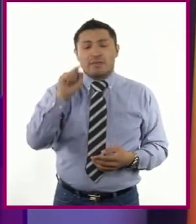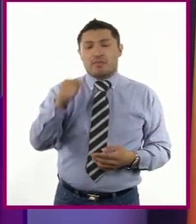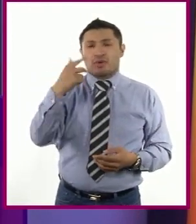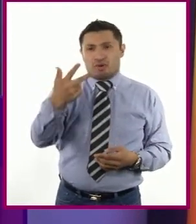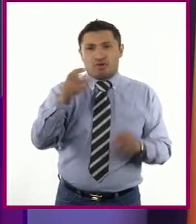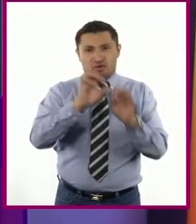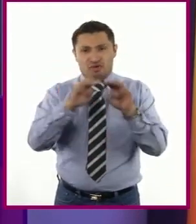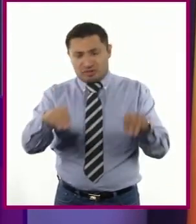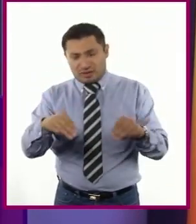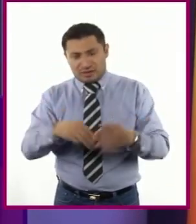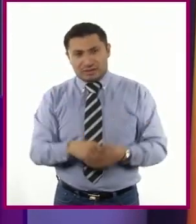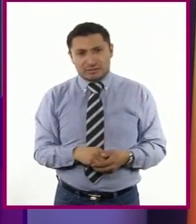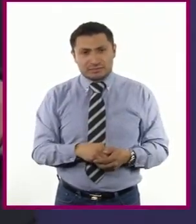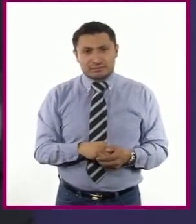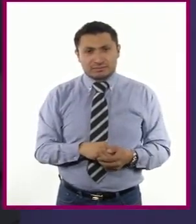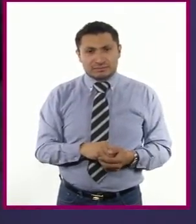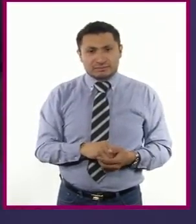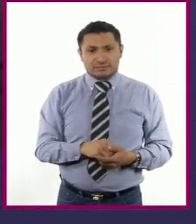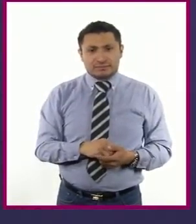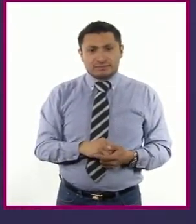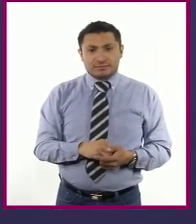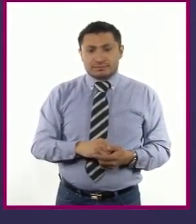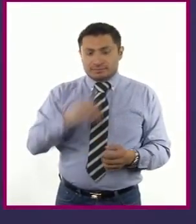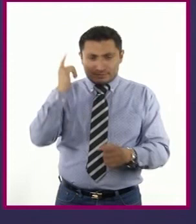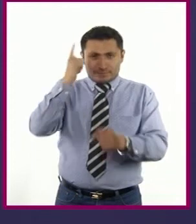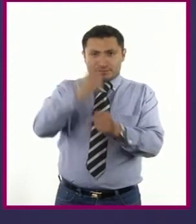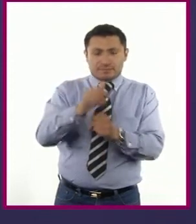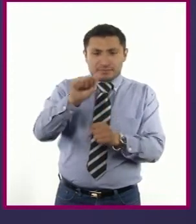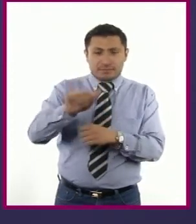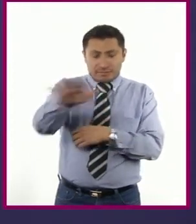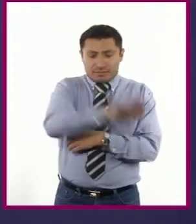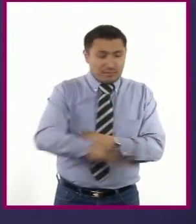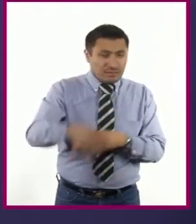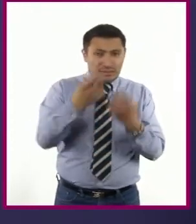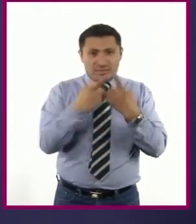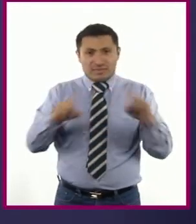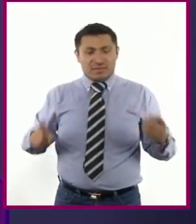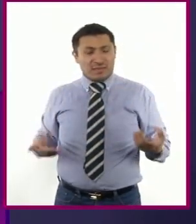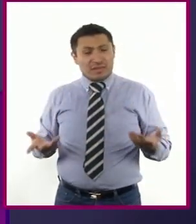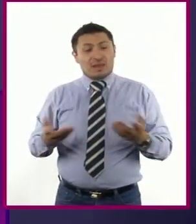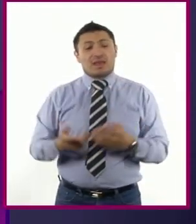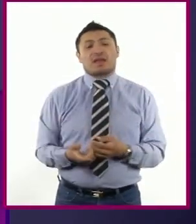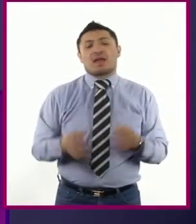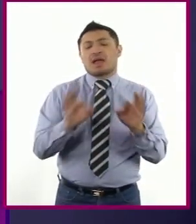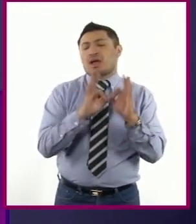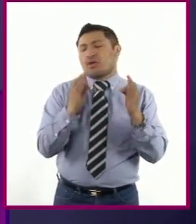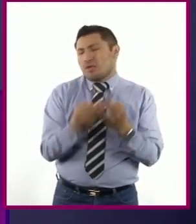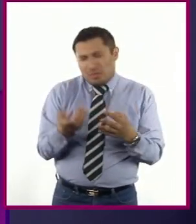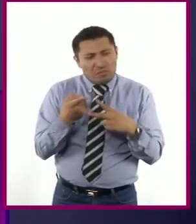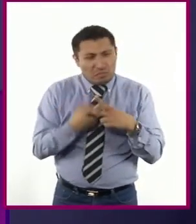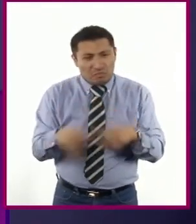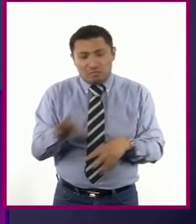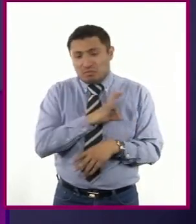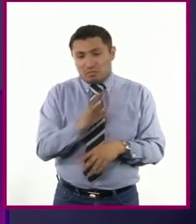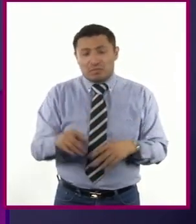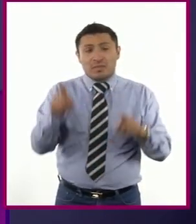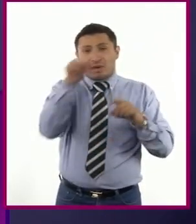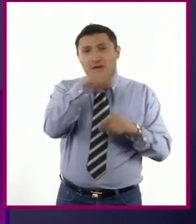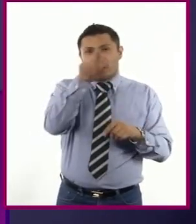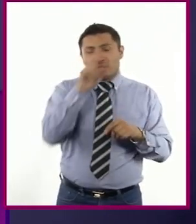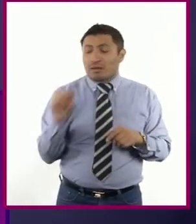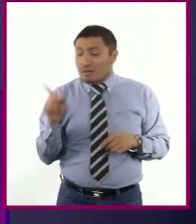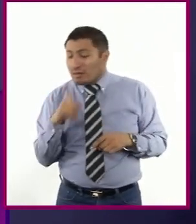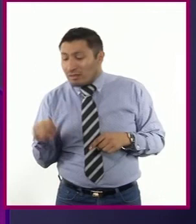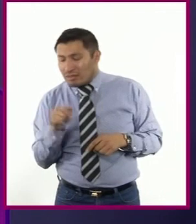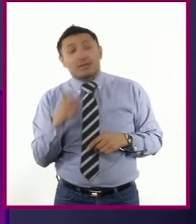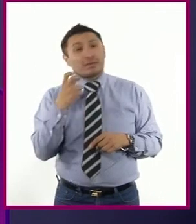466.8 centímetros. Para calcular las áreas del desarrollo plano, una manera es iniciar con el círculo.